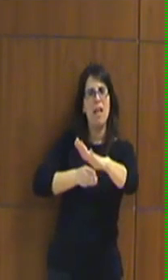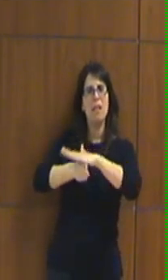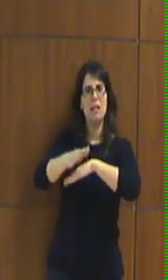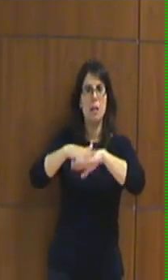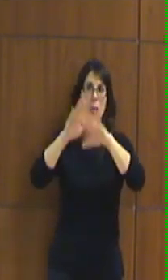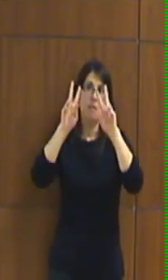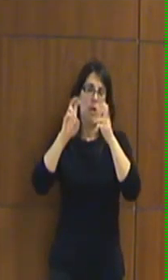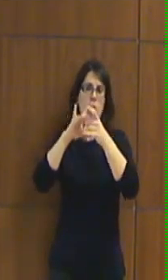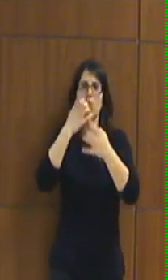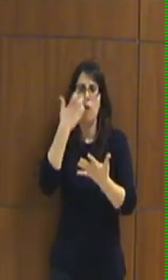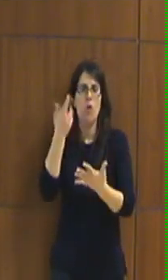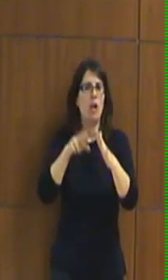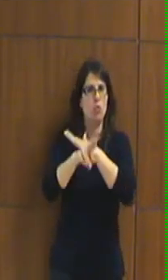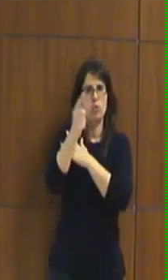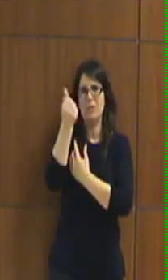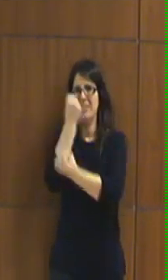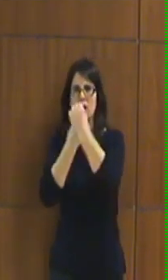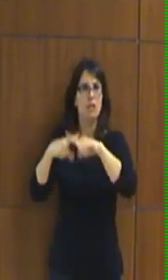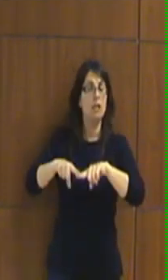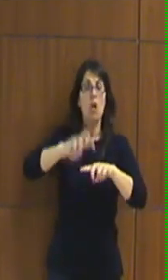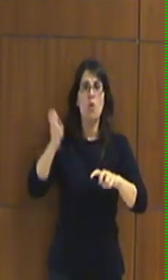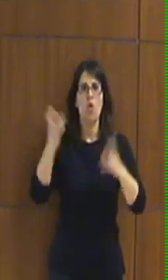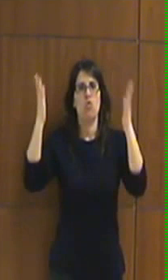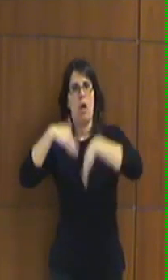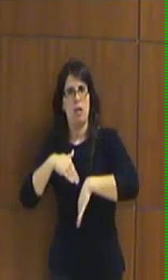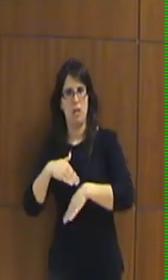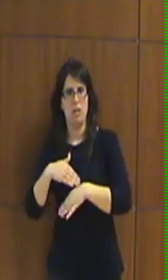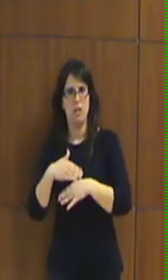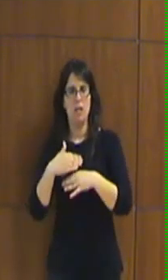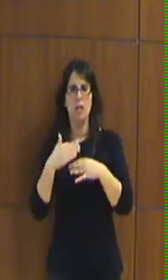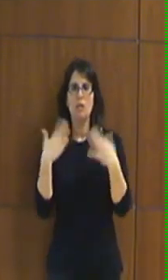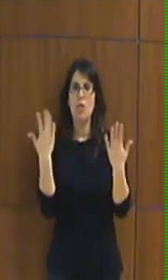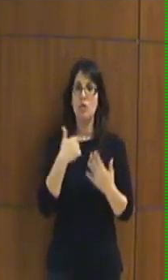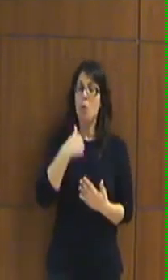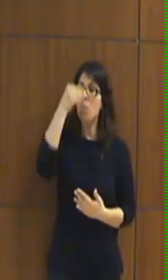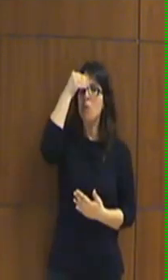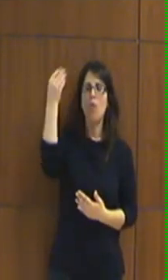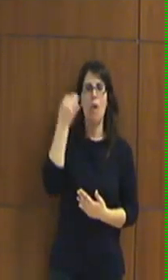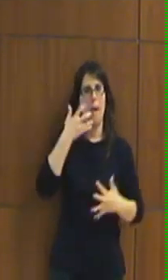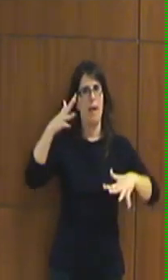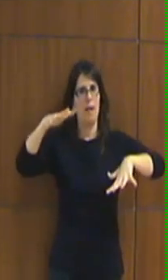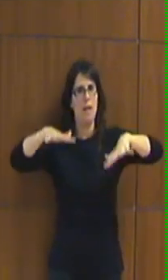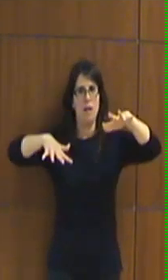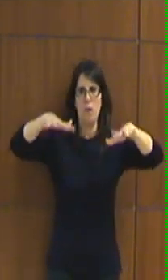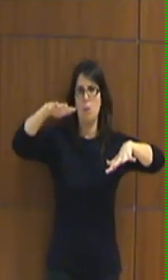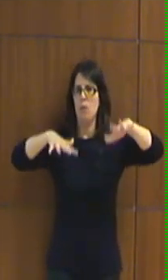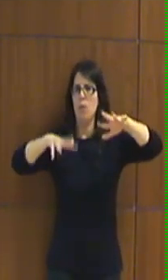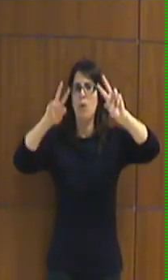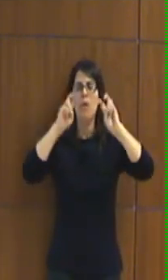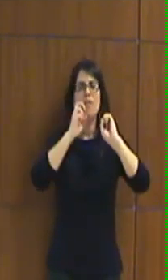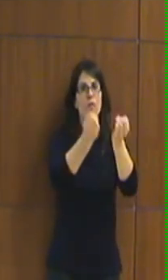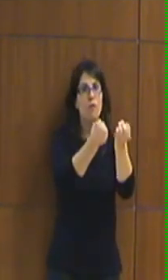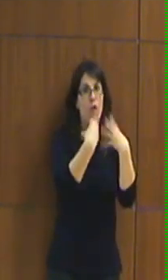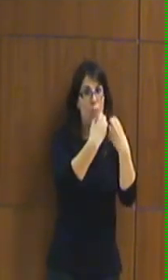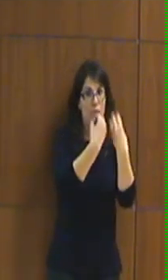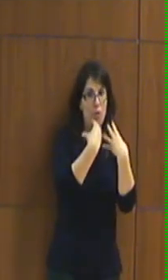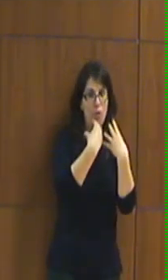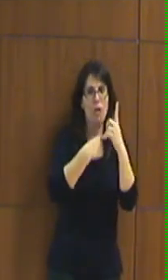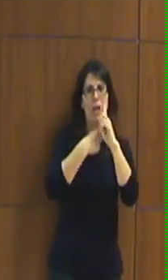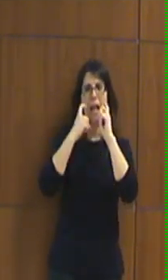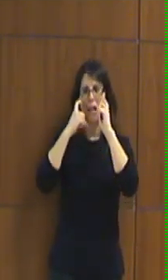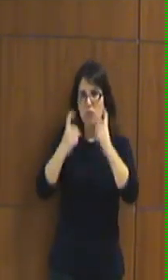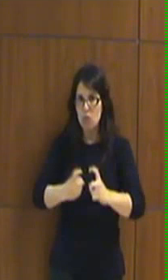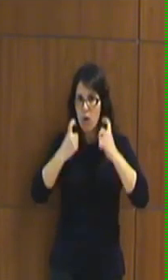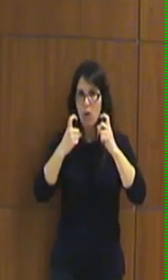cuando es obligatorio, yo entiendo que tiene que haber un equilibrio entre la información y el esfuerzo